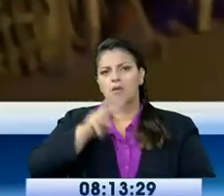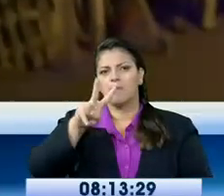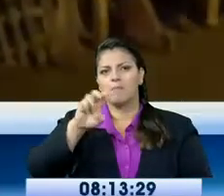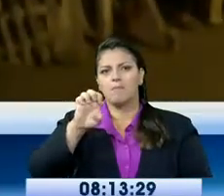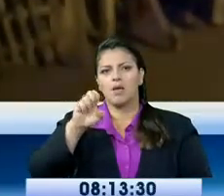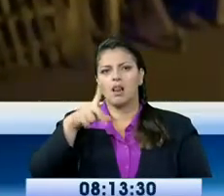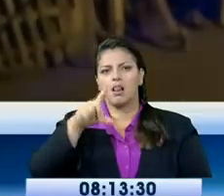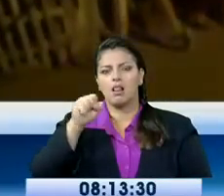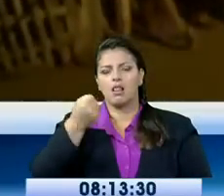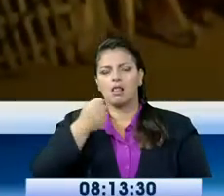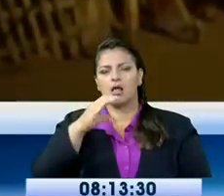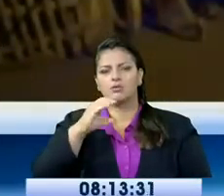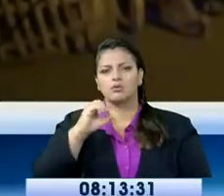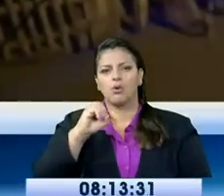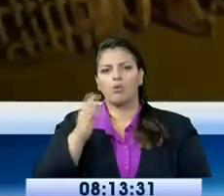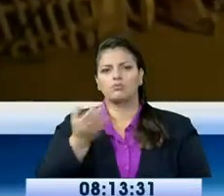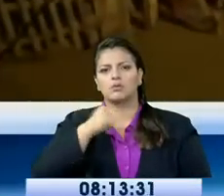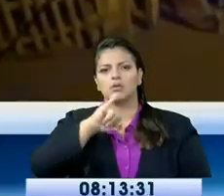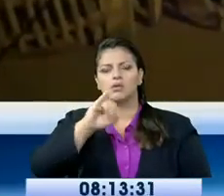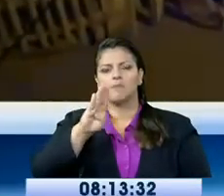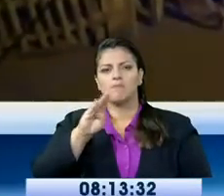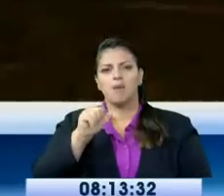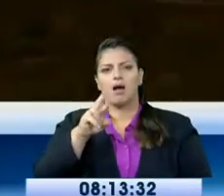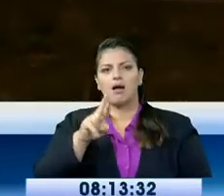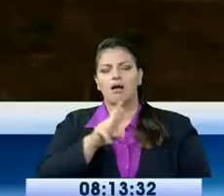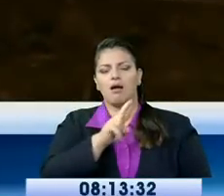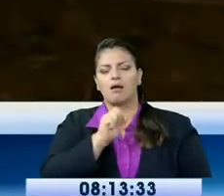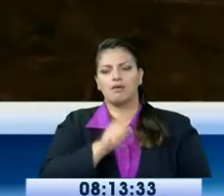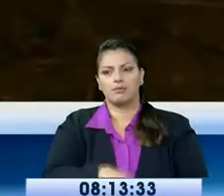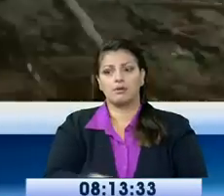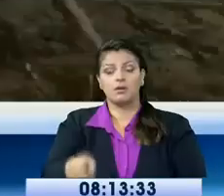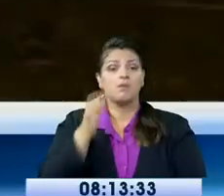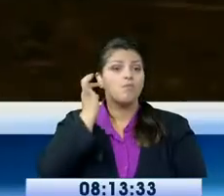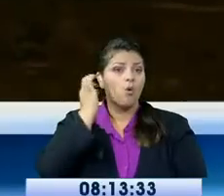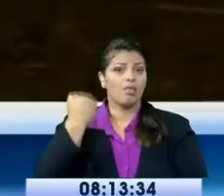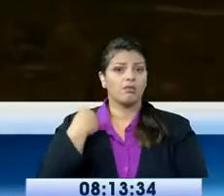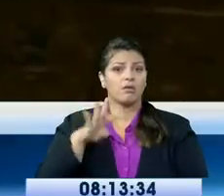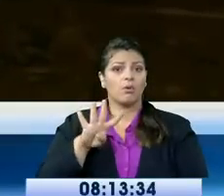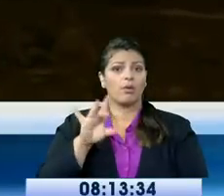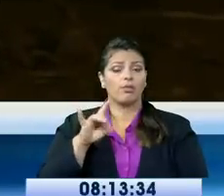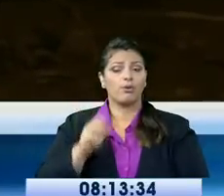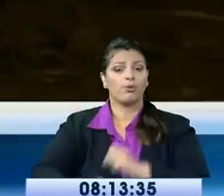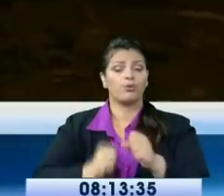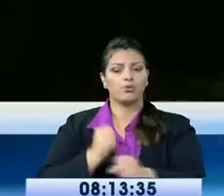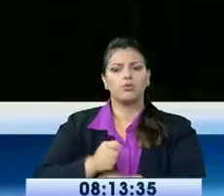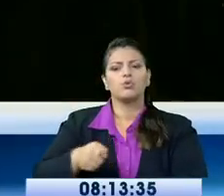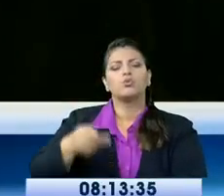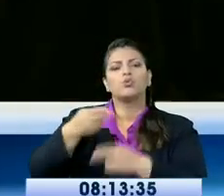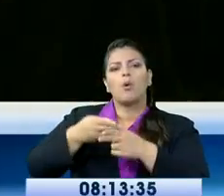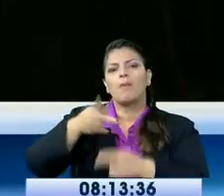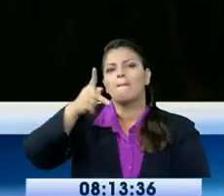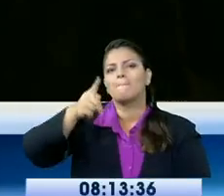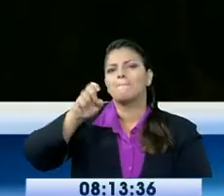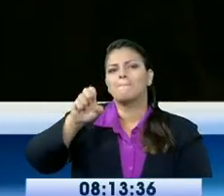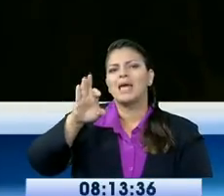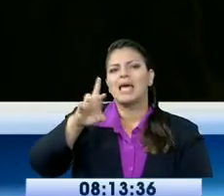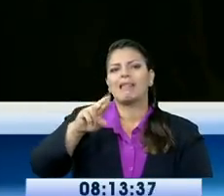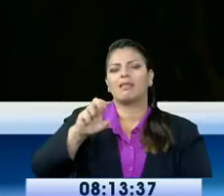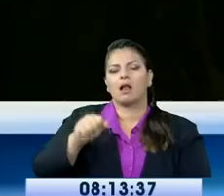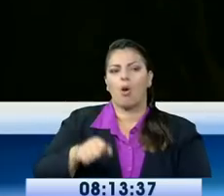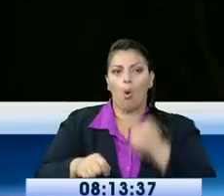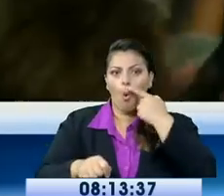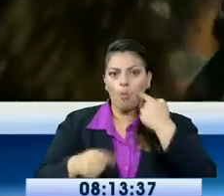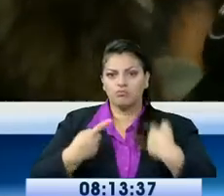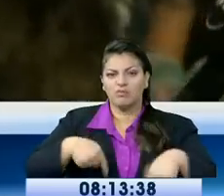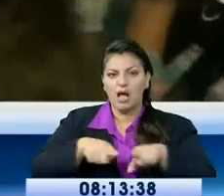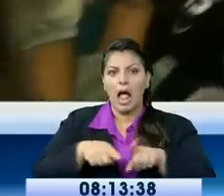una mujer identificada como Petra Pincay Castro, de 48 años, la asesinó con varias puñaladas dentro del domicilio donde